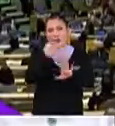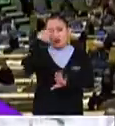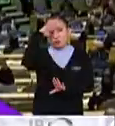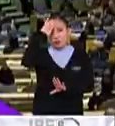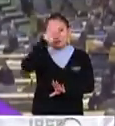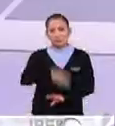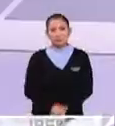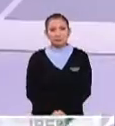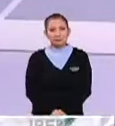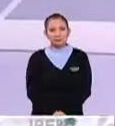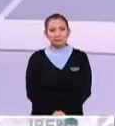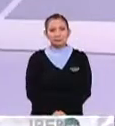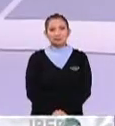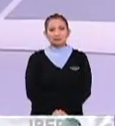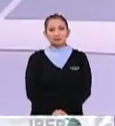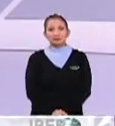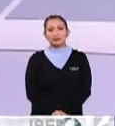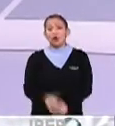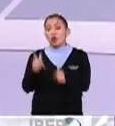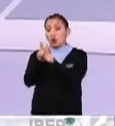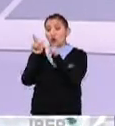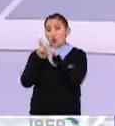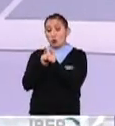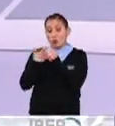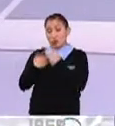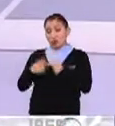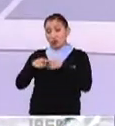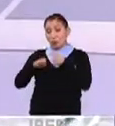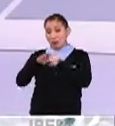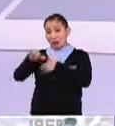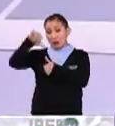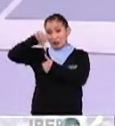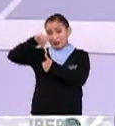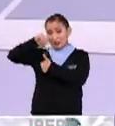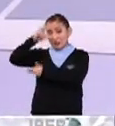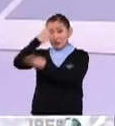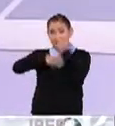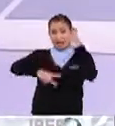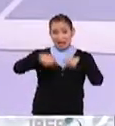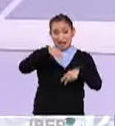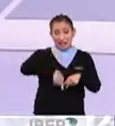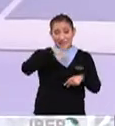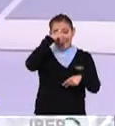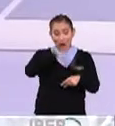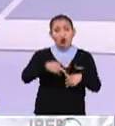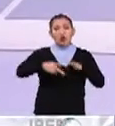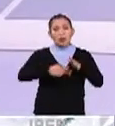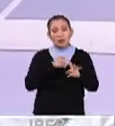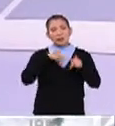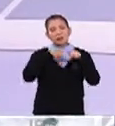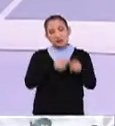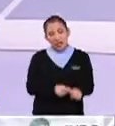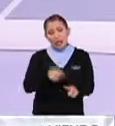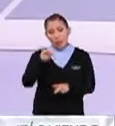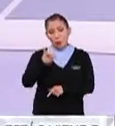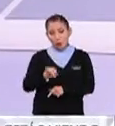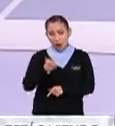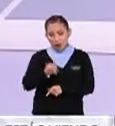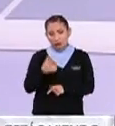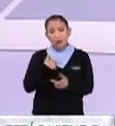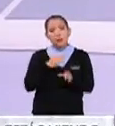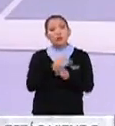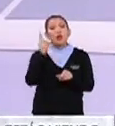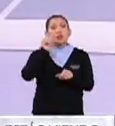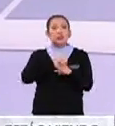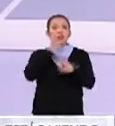Cuba. La gran caravana de migrantes centroamericanos que se encuentra en México retomó su camino este jueves, luego